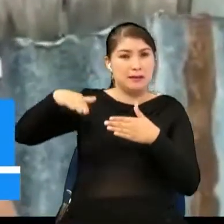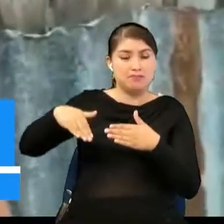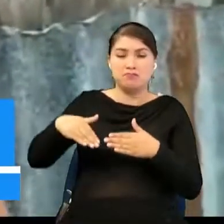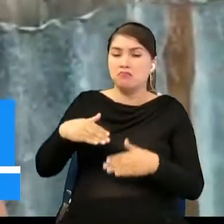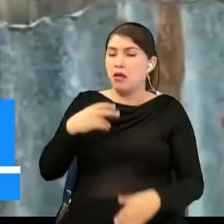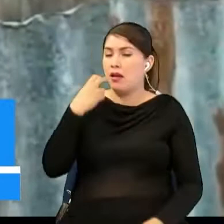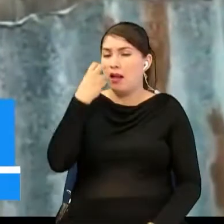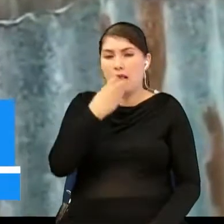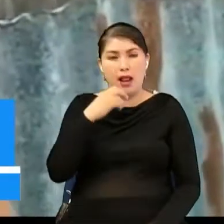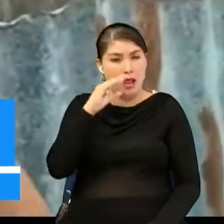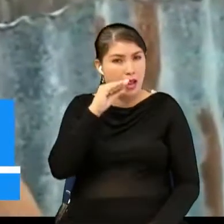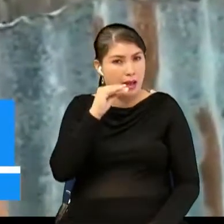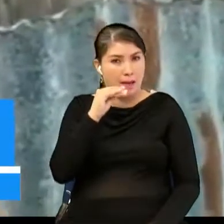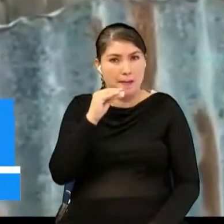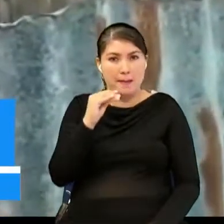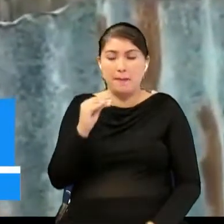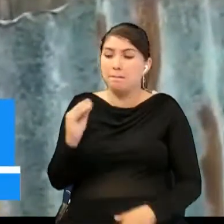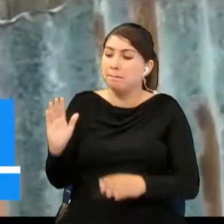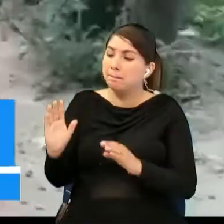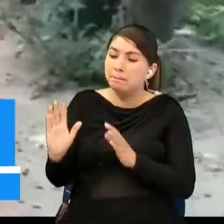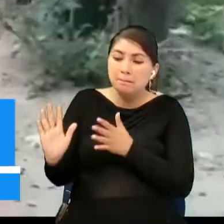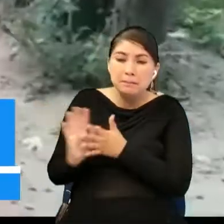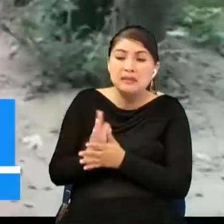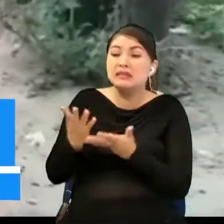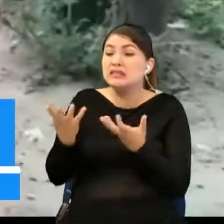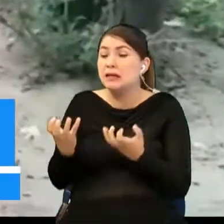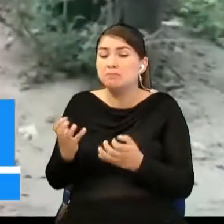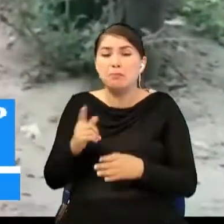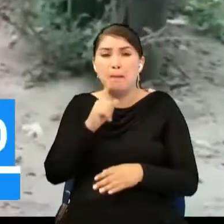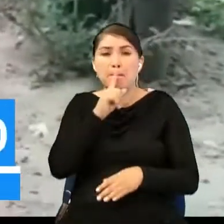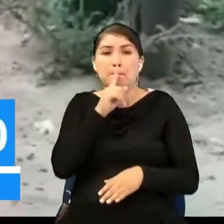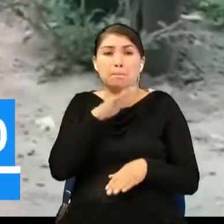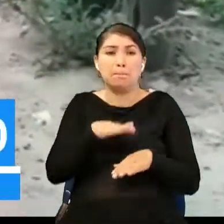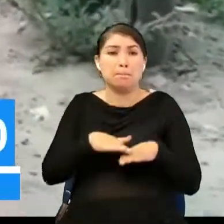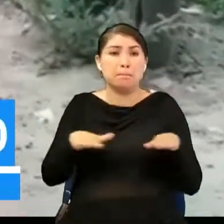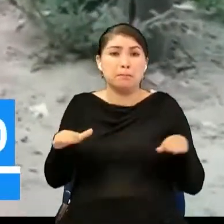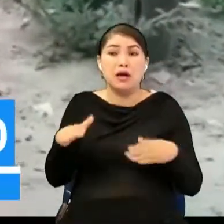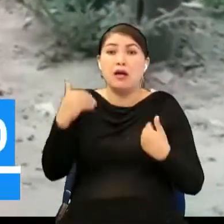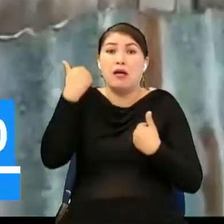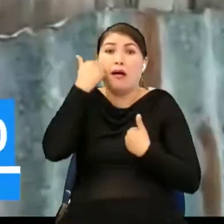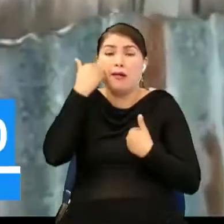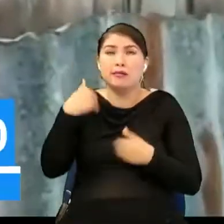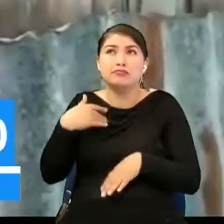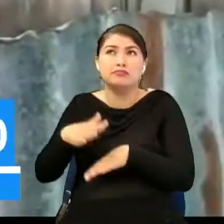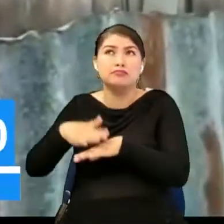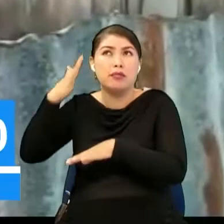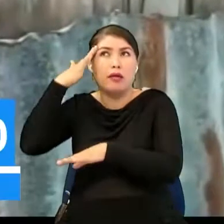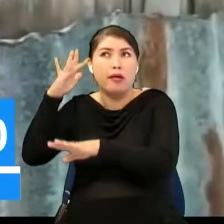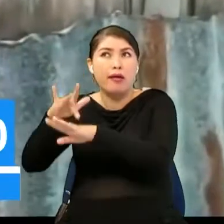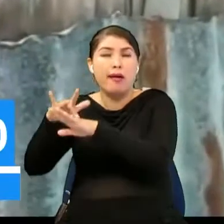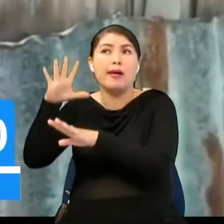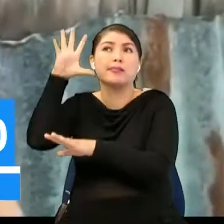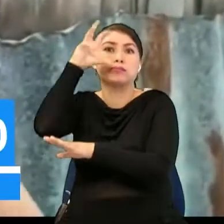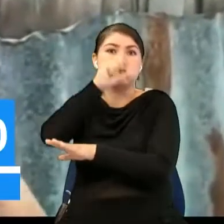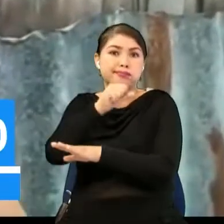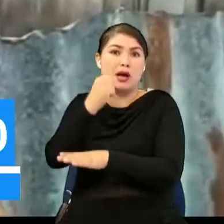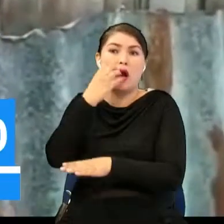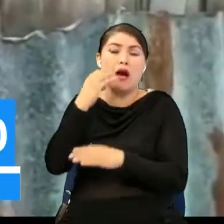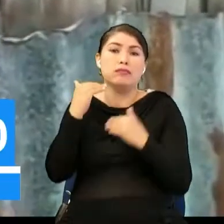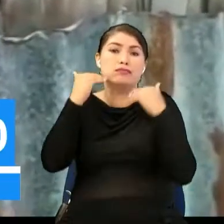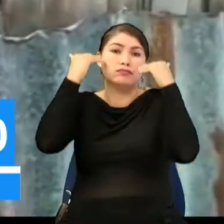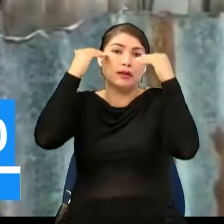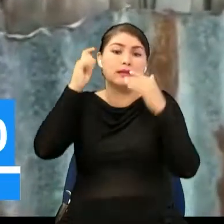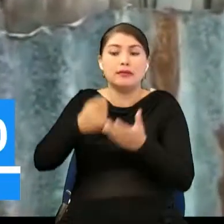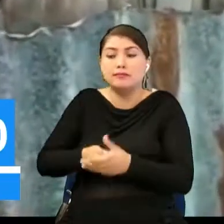hablan él no dice que tiene nada ni que quieren nada si tiene fiebre pues no lo toca y ve que tiene fiebre sabe que tiene que